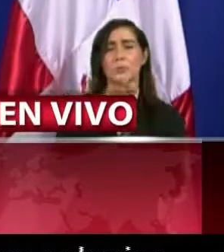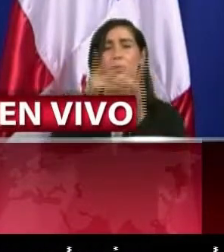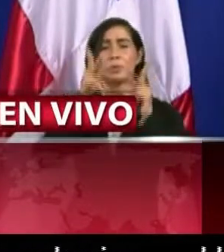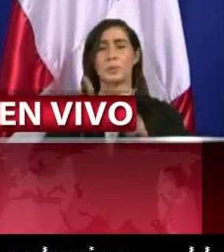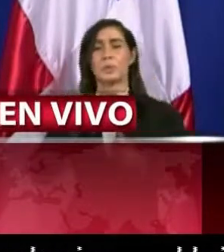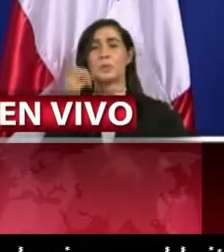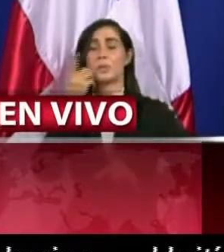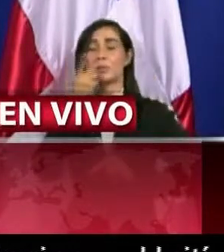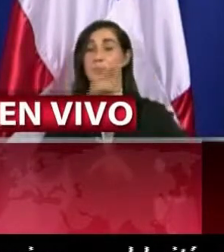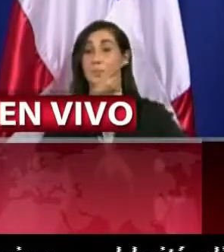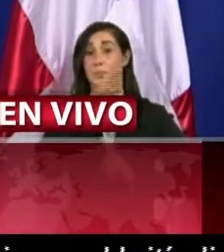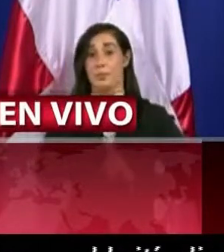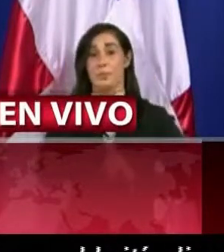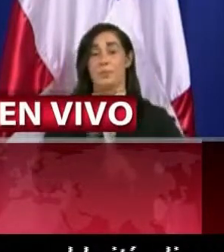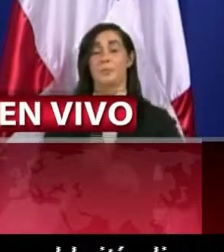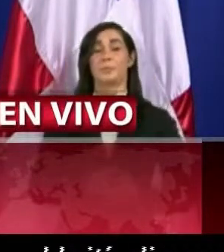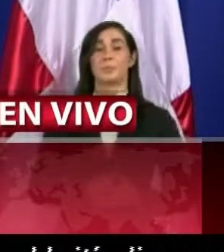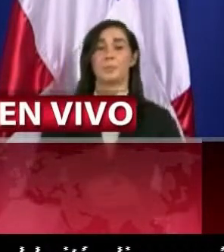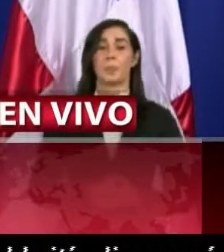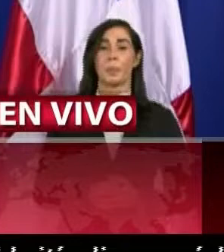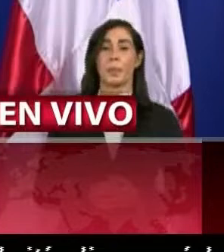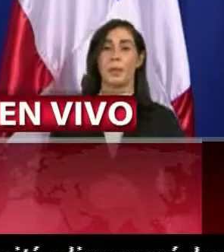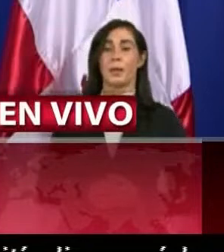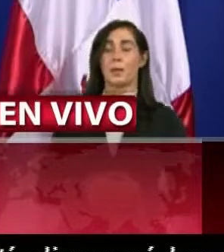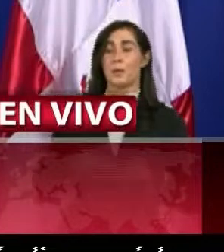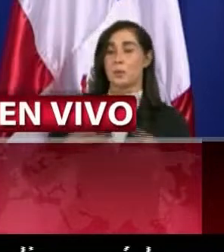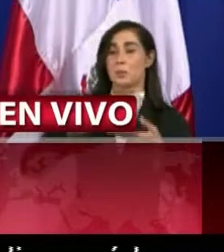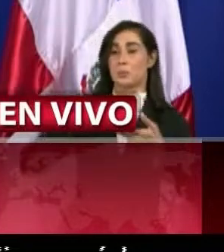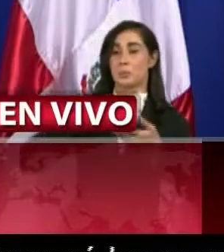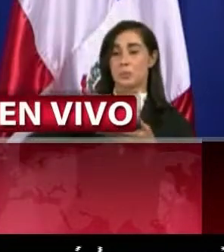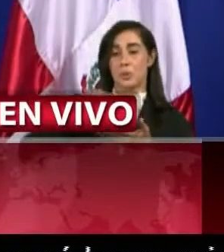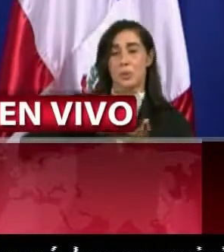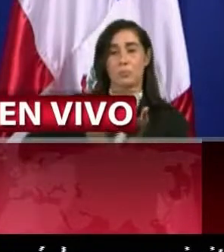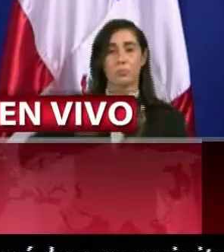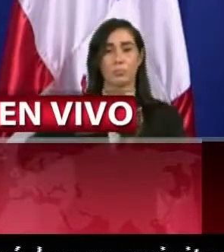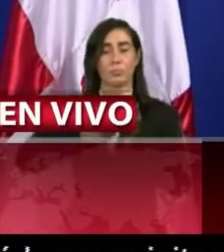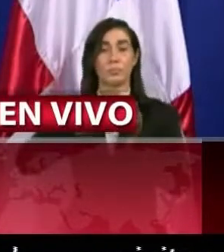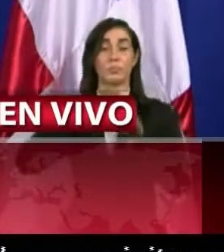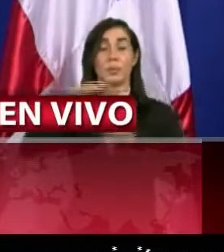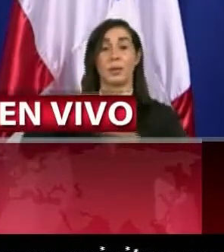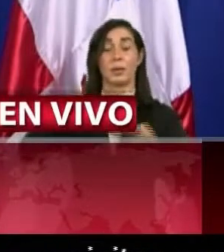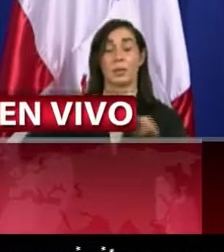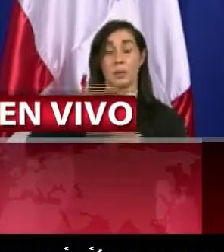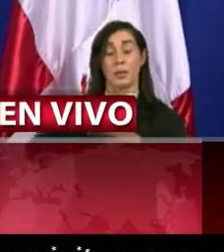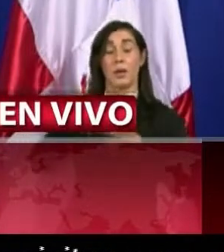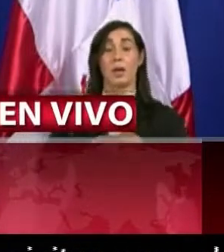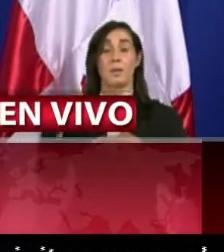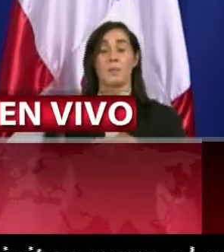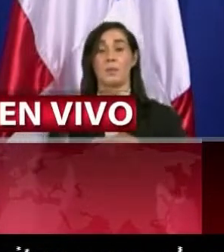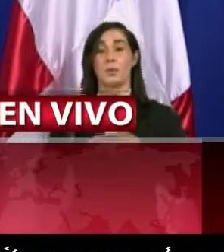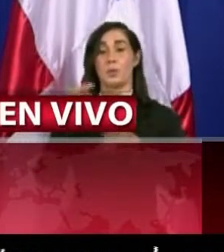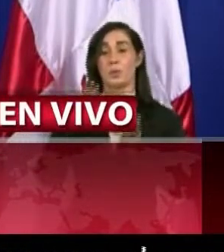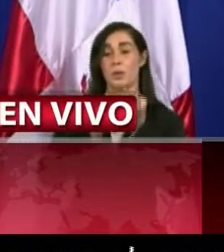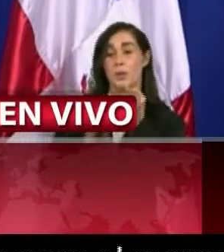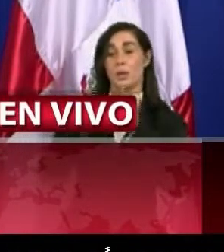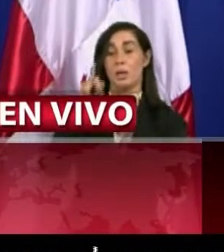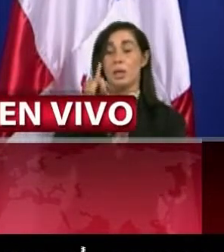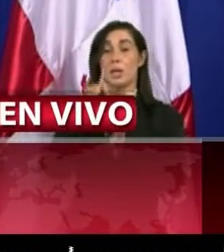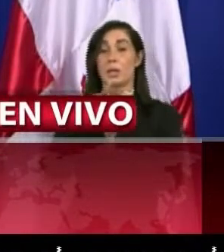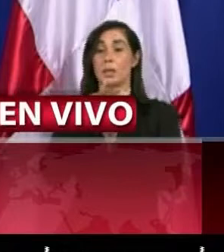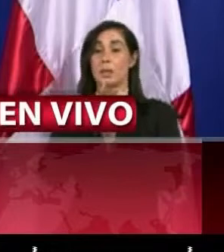dominicana. Hemos realizado intercambios con los países miembros de la Secretaría de Integración